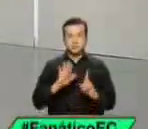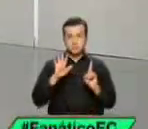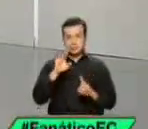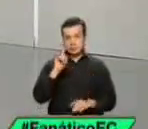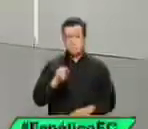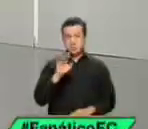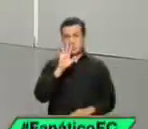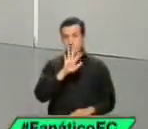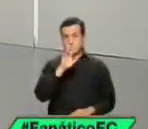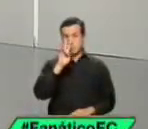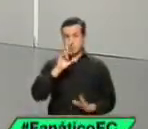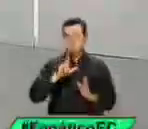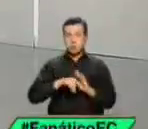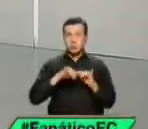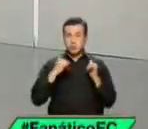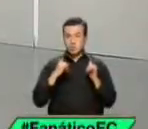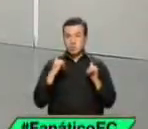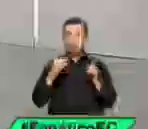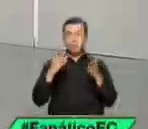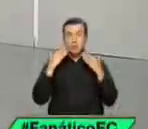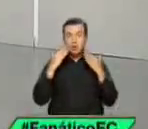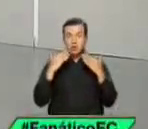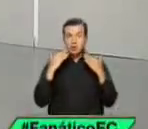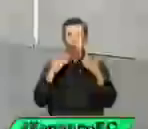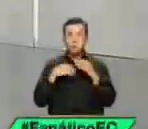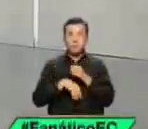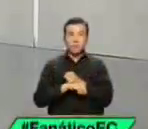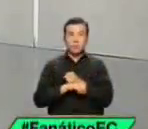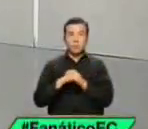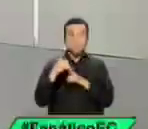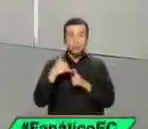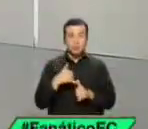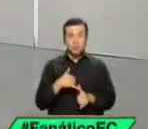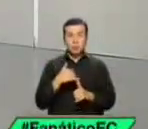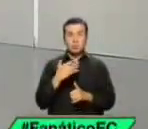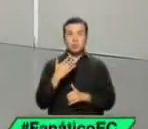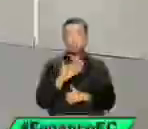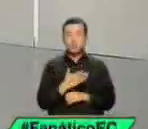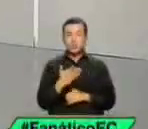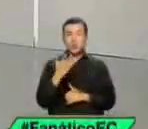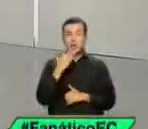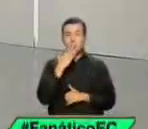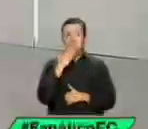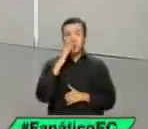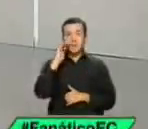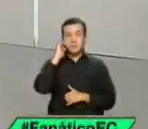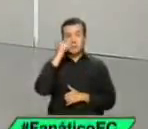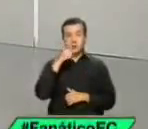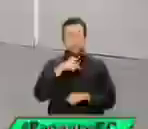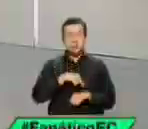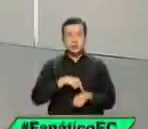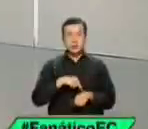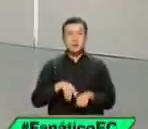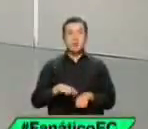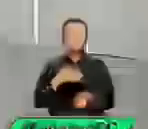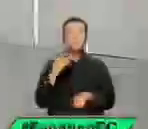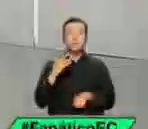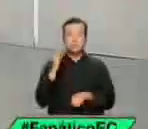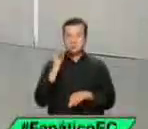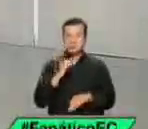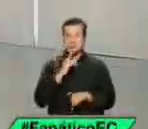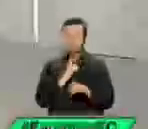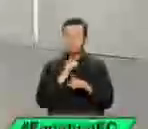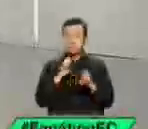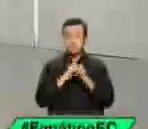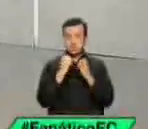6:52 minutos, el partido entre Guayaquil y Fútbol Club en su visita a Chillogallo para enfrentar a Sociedad Deportiva Aucas será mañana a las 16 horas, precisamente en el